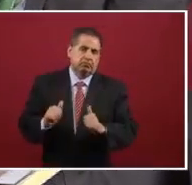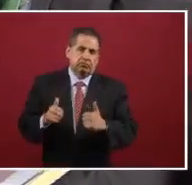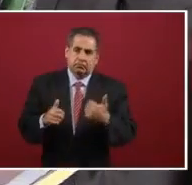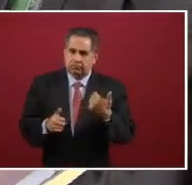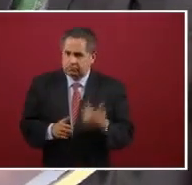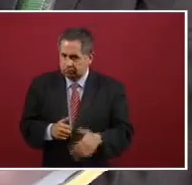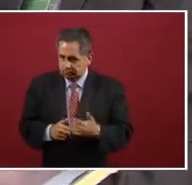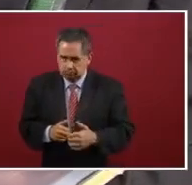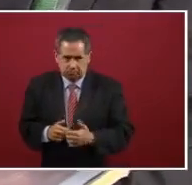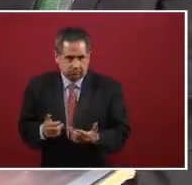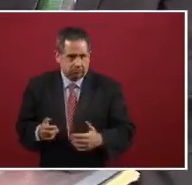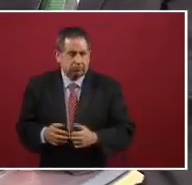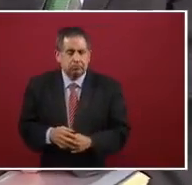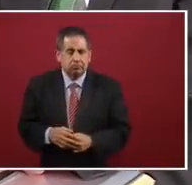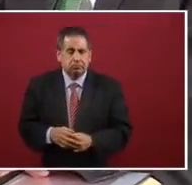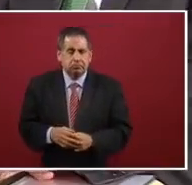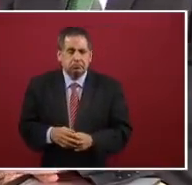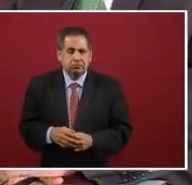de